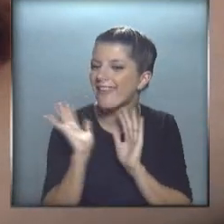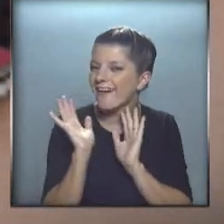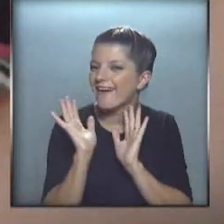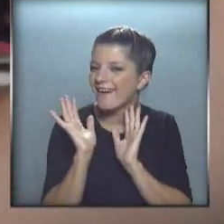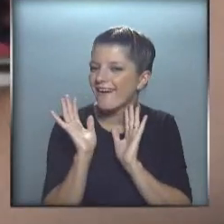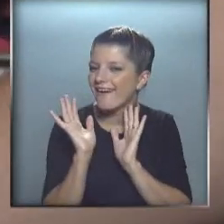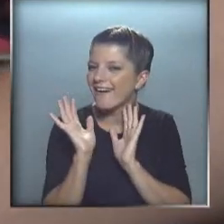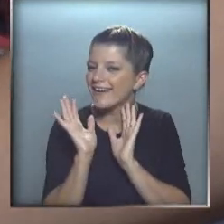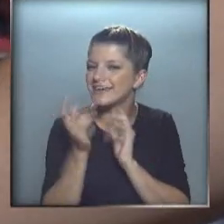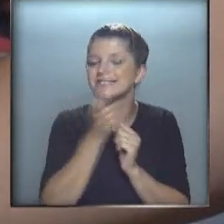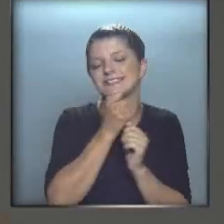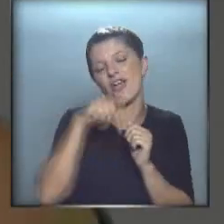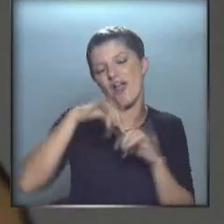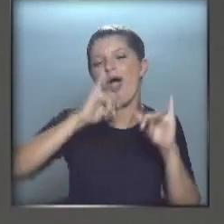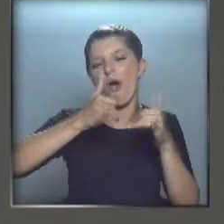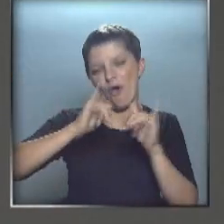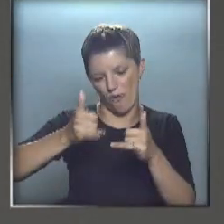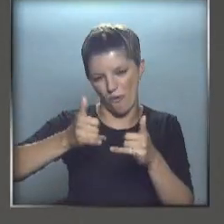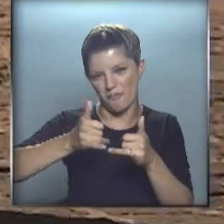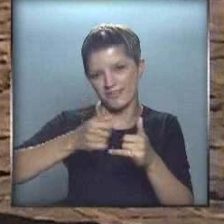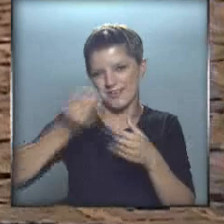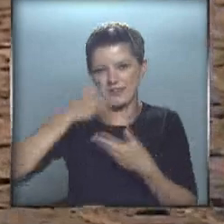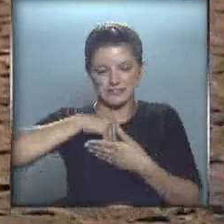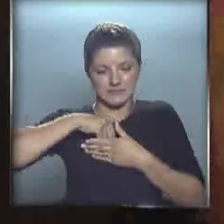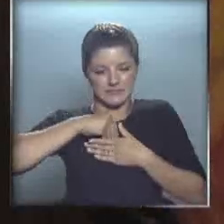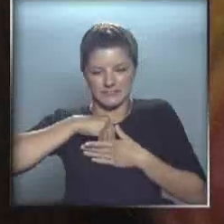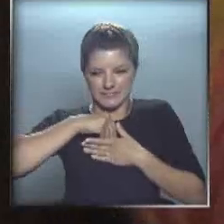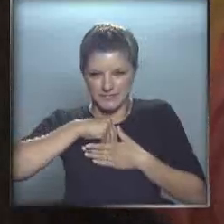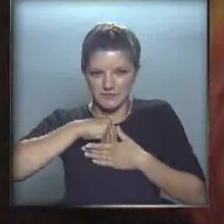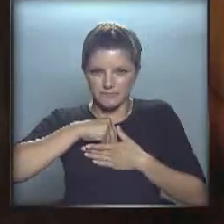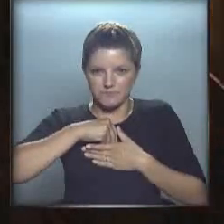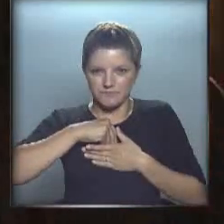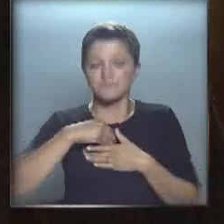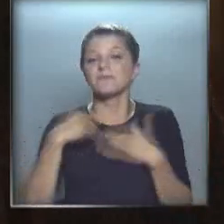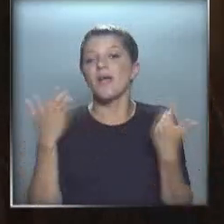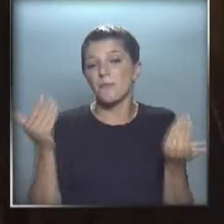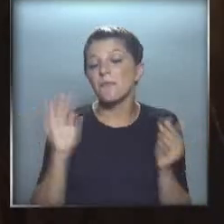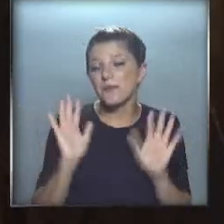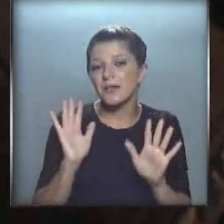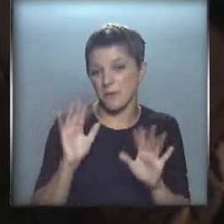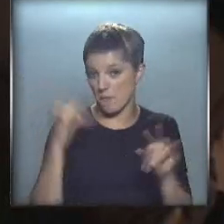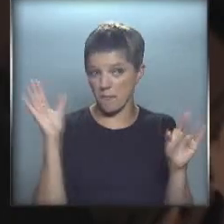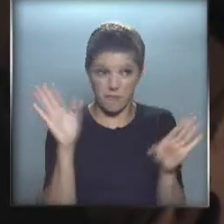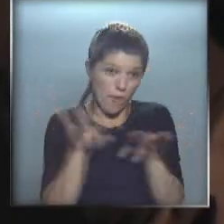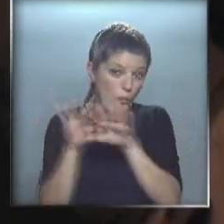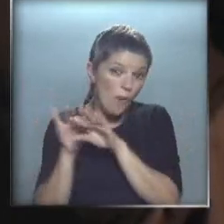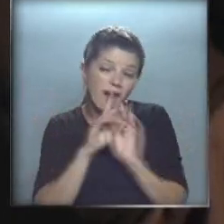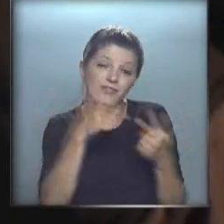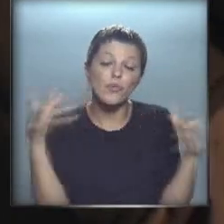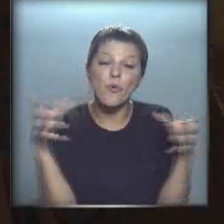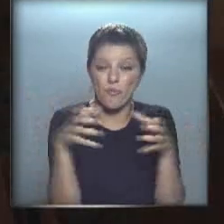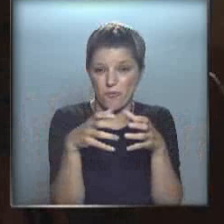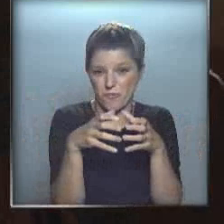jóvenes todo se maximiza, ¿no? Todos como que están las hormonas, no son adolescentes, ya están un poquito más grandes. Igual, como un grupo, las cosas